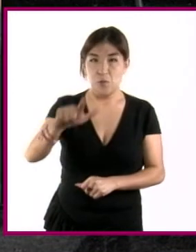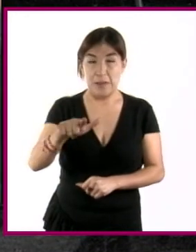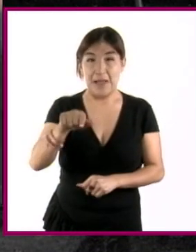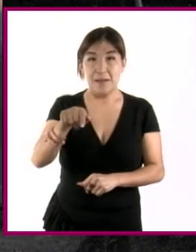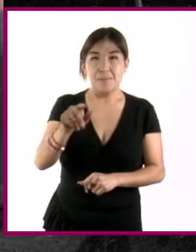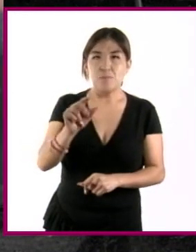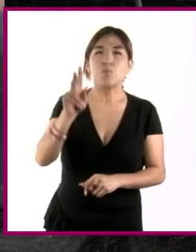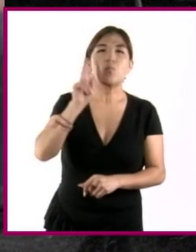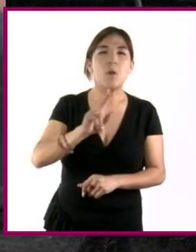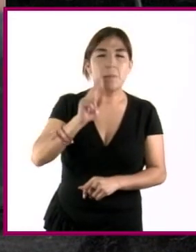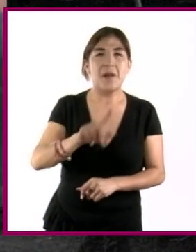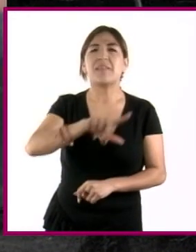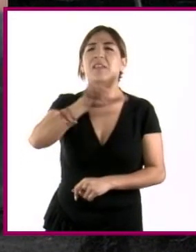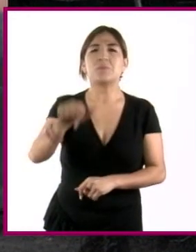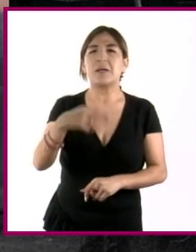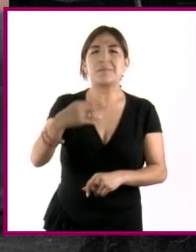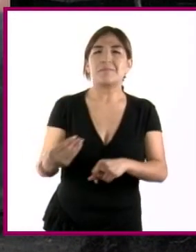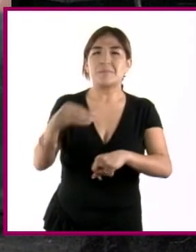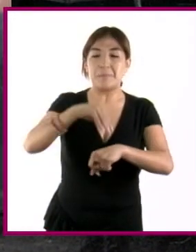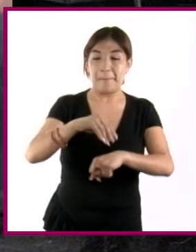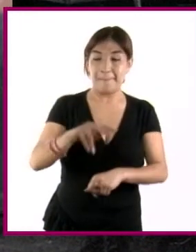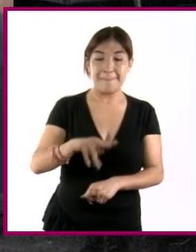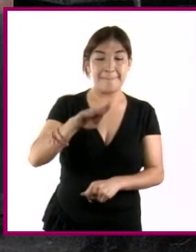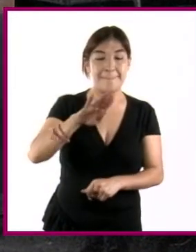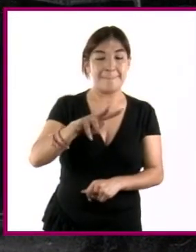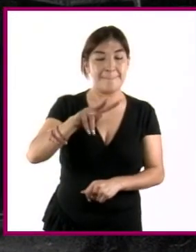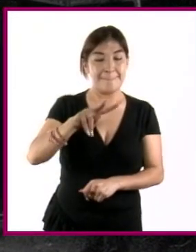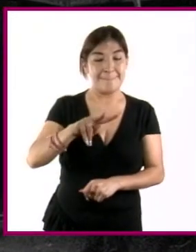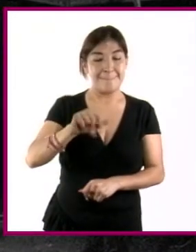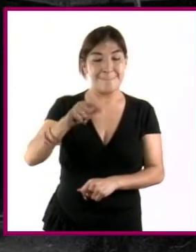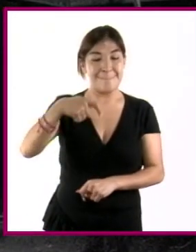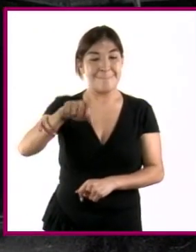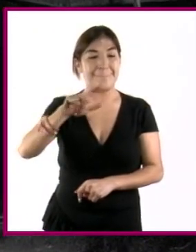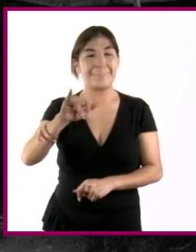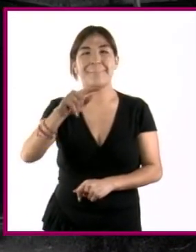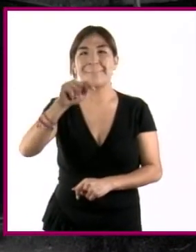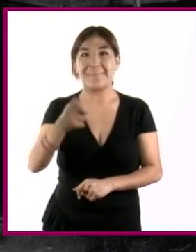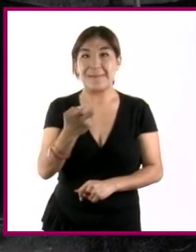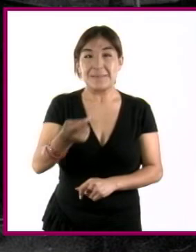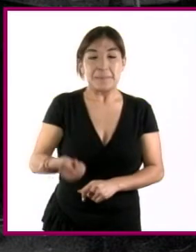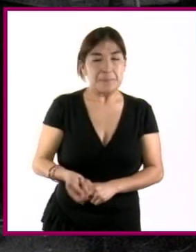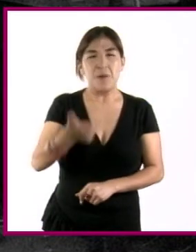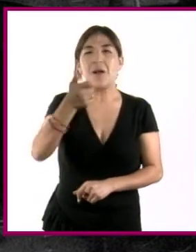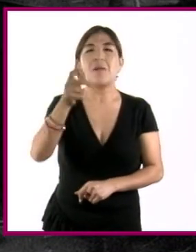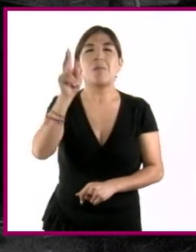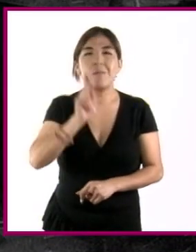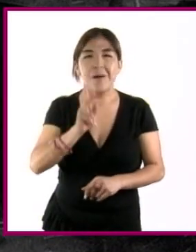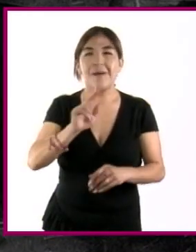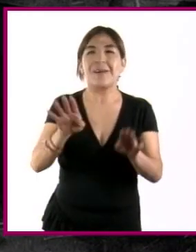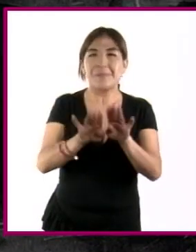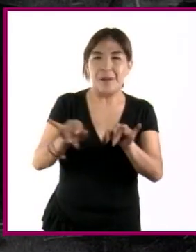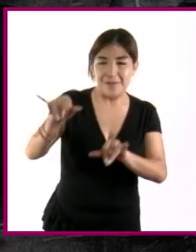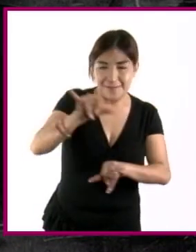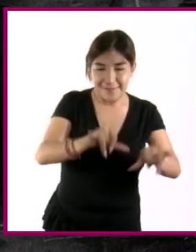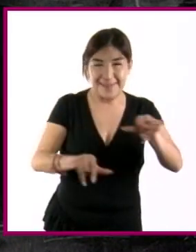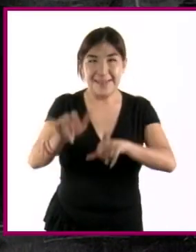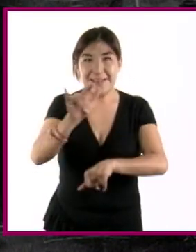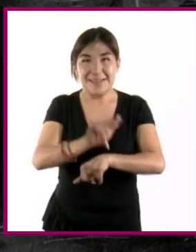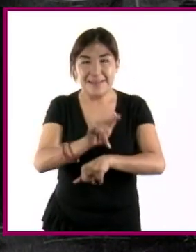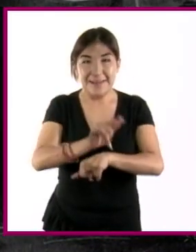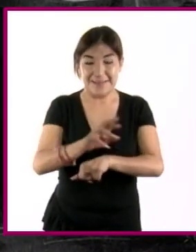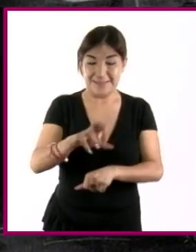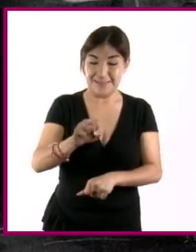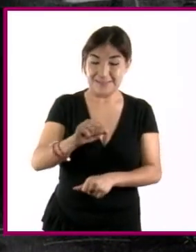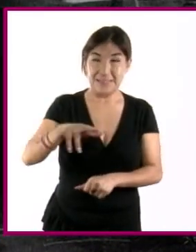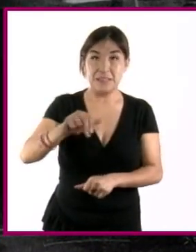que después recibió el nombre de baquelita. Esta fue la primera de una serie de resinas sintéticas que